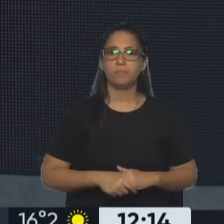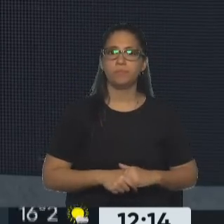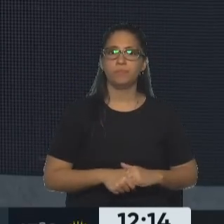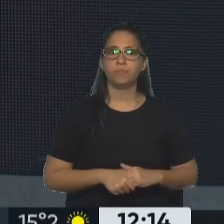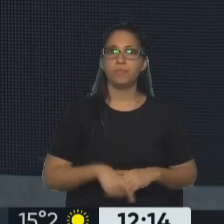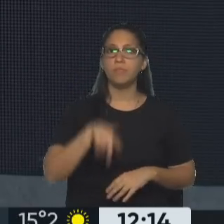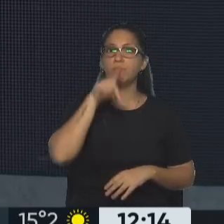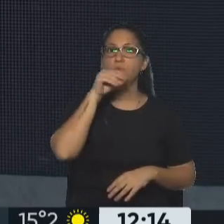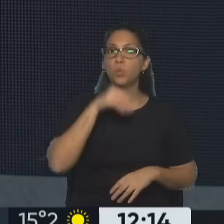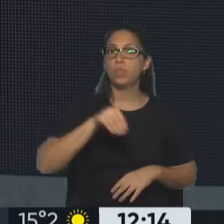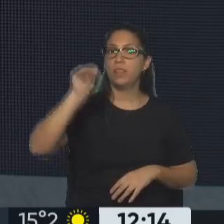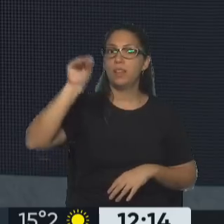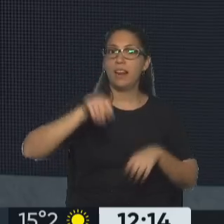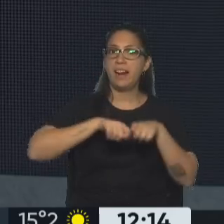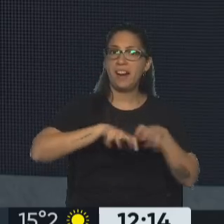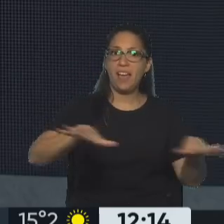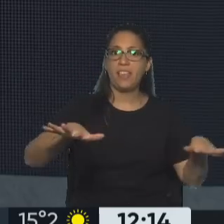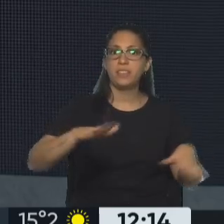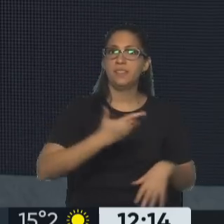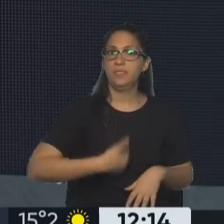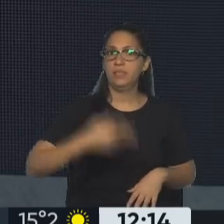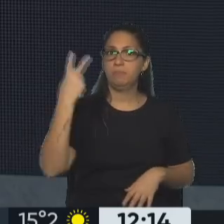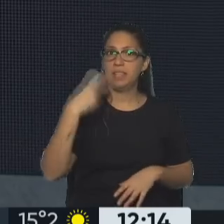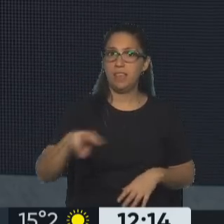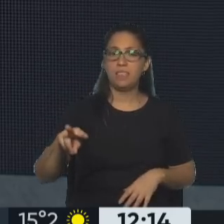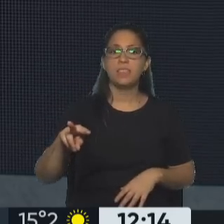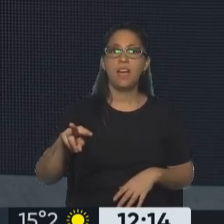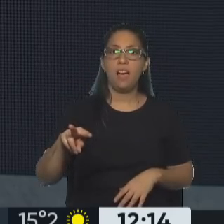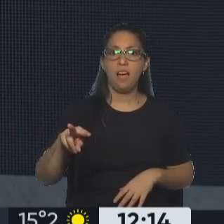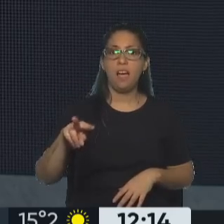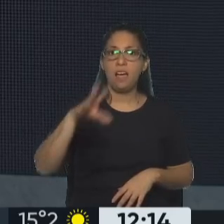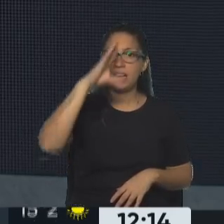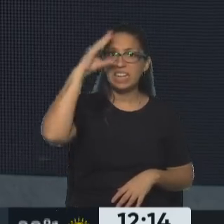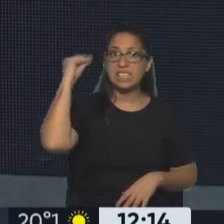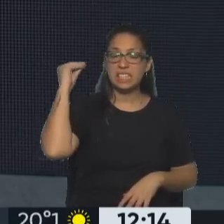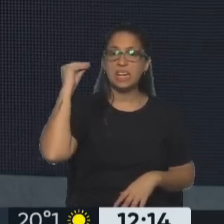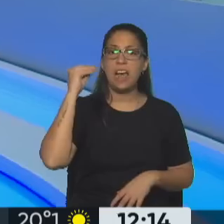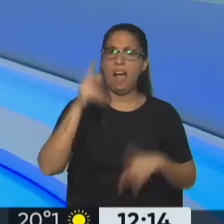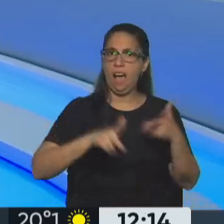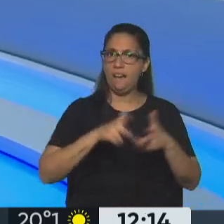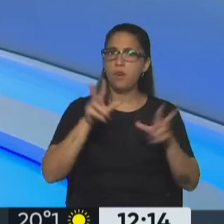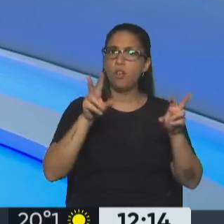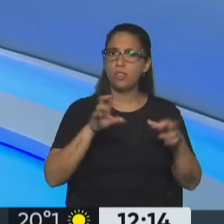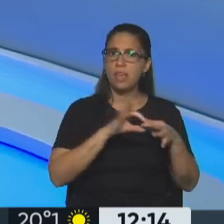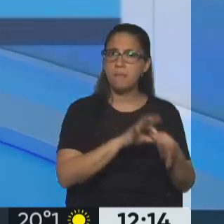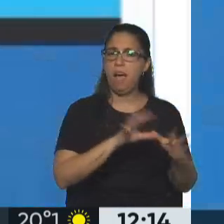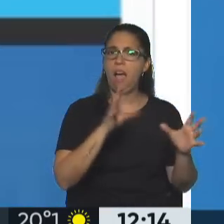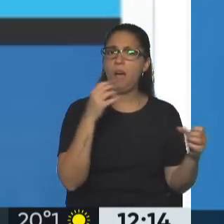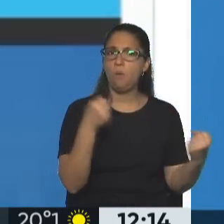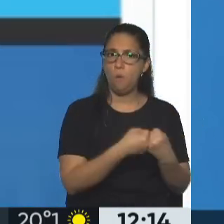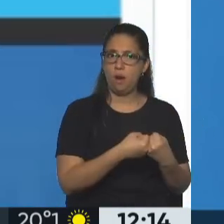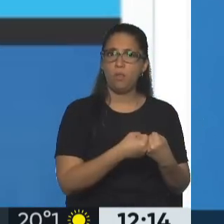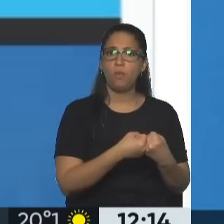través de Twitter y de otras redes sociales. La vicepresidenta Cristina Fernández de Kirchner justamente hizo alusión a este acuerdo.